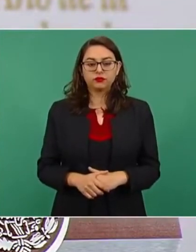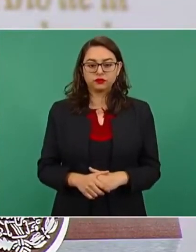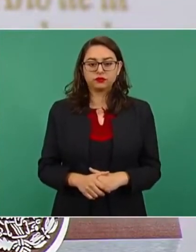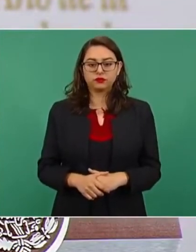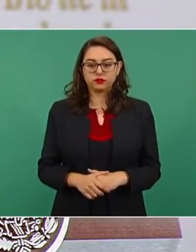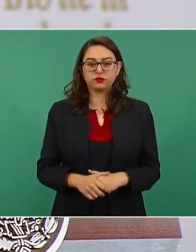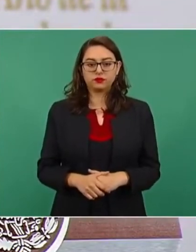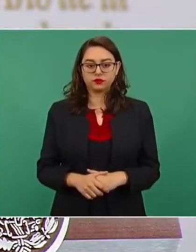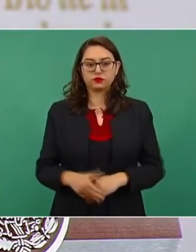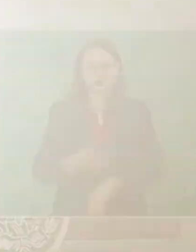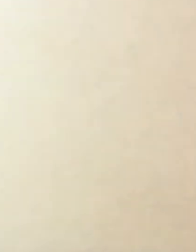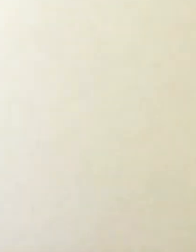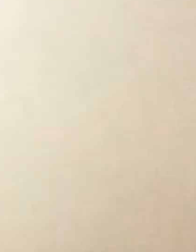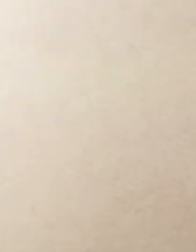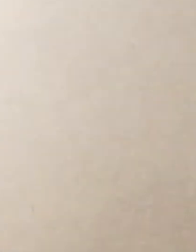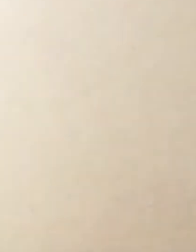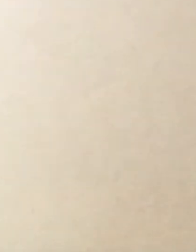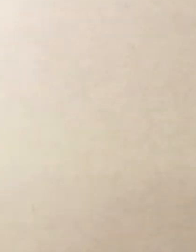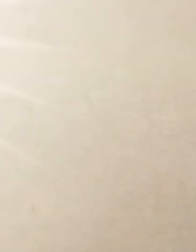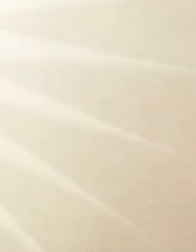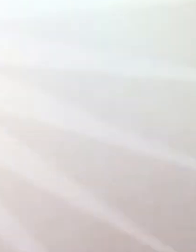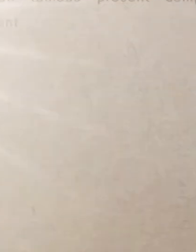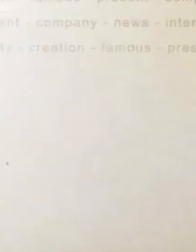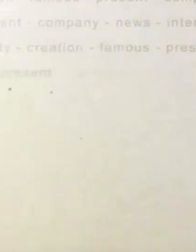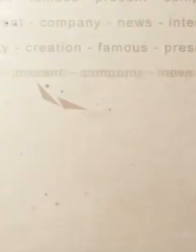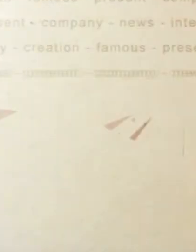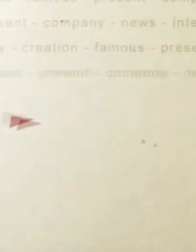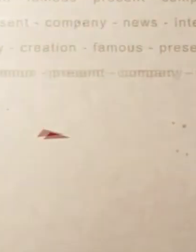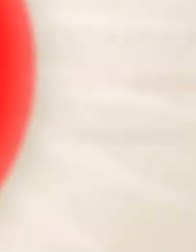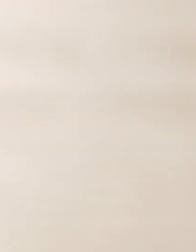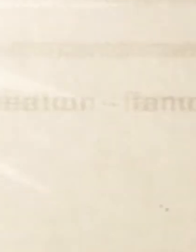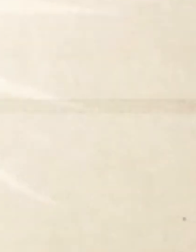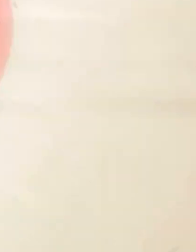a la familia. Y